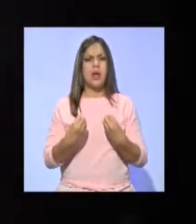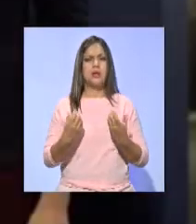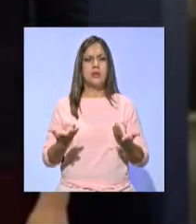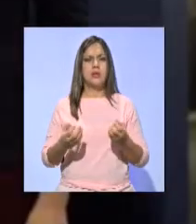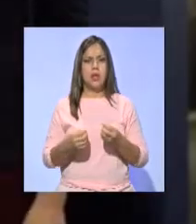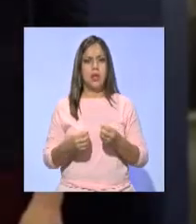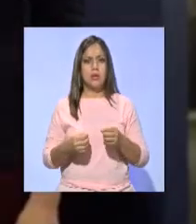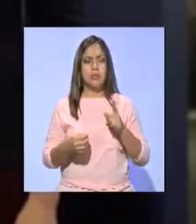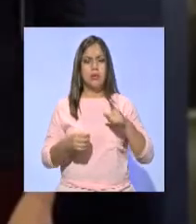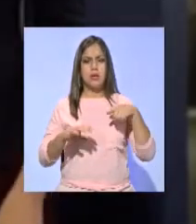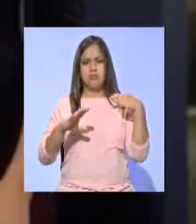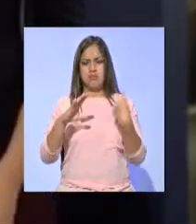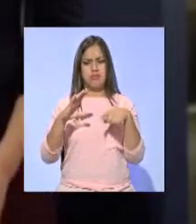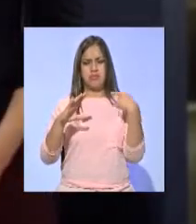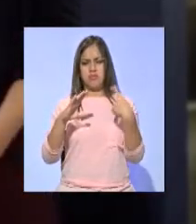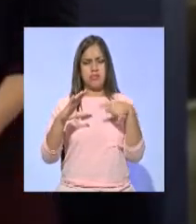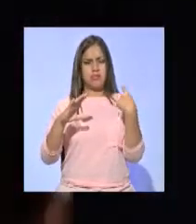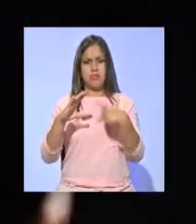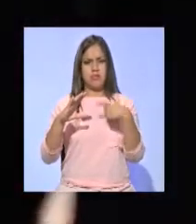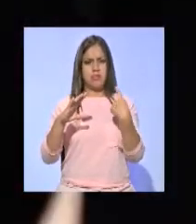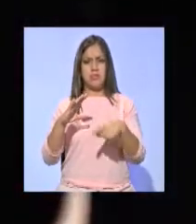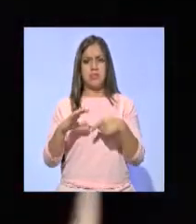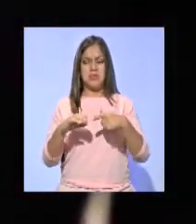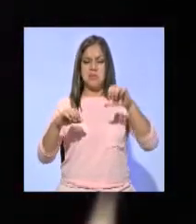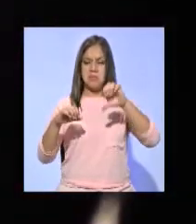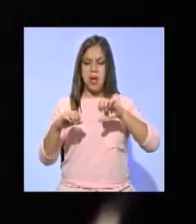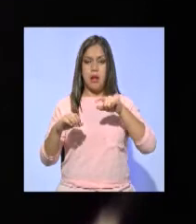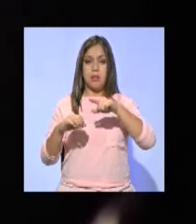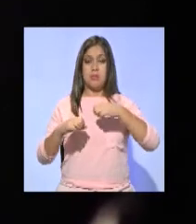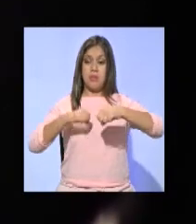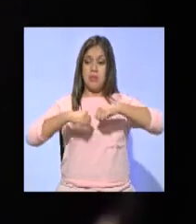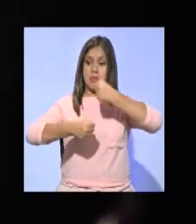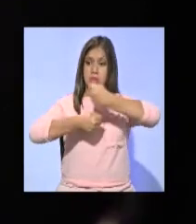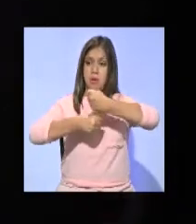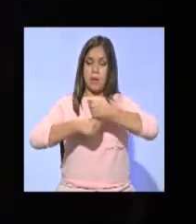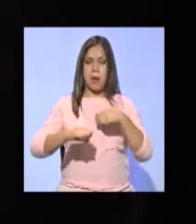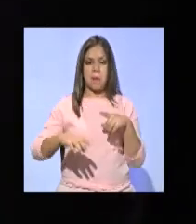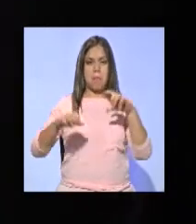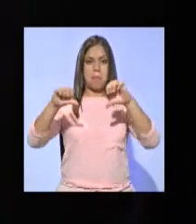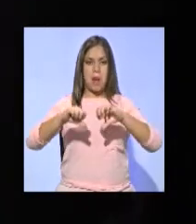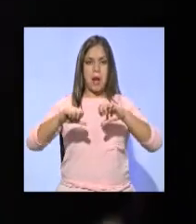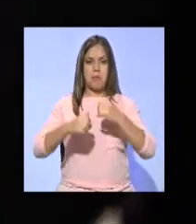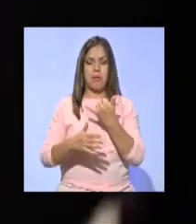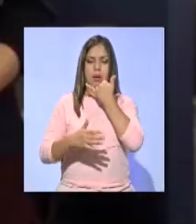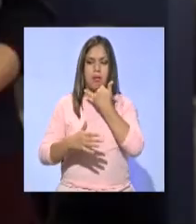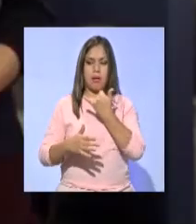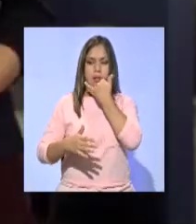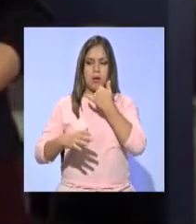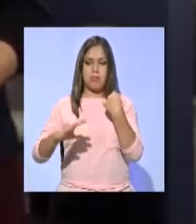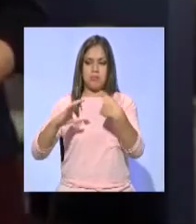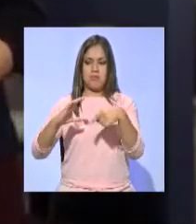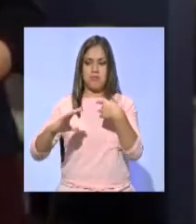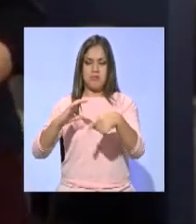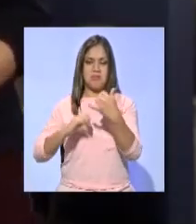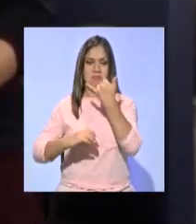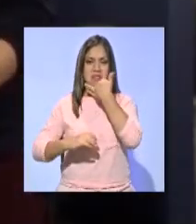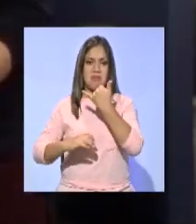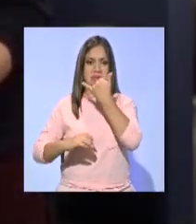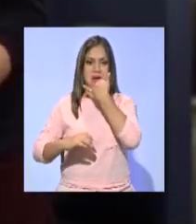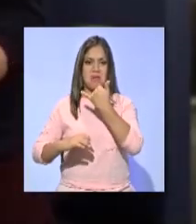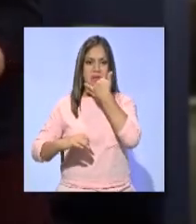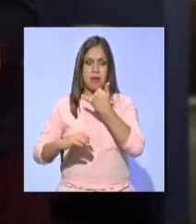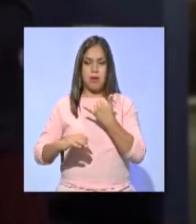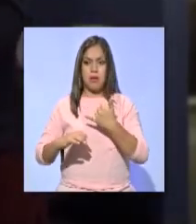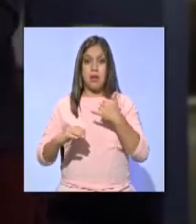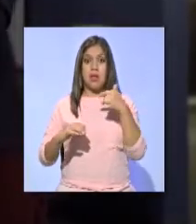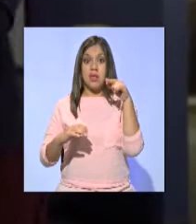te llenaba de mails diciendo que está mal. Eso era en mi caso específico. Me decía, hay un error, está mal, y